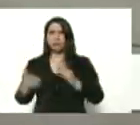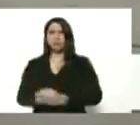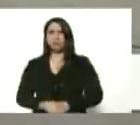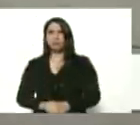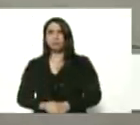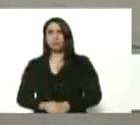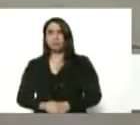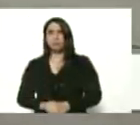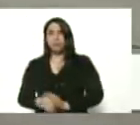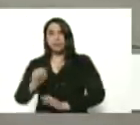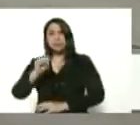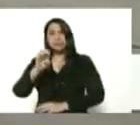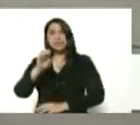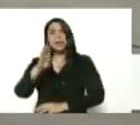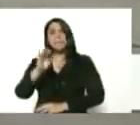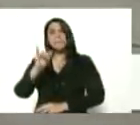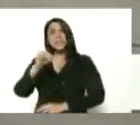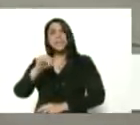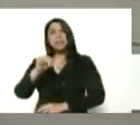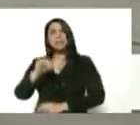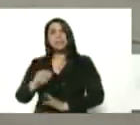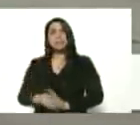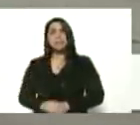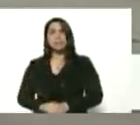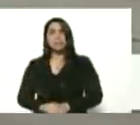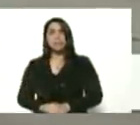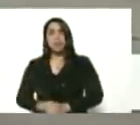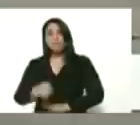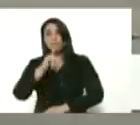el SEBIN, Servicios Bolivarianos de Información